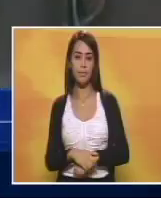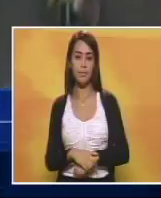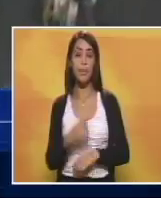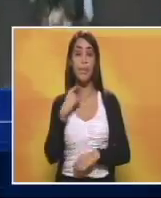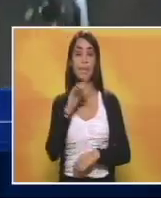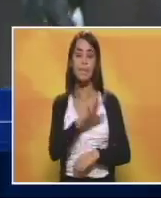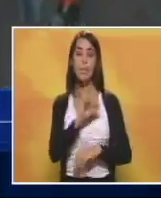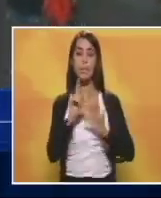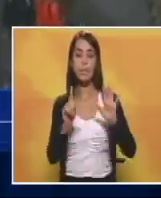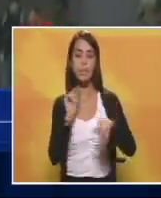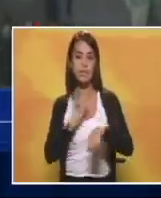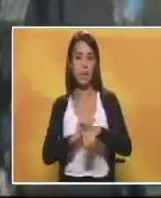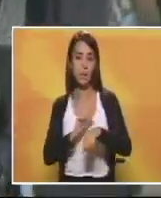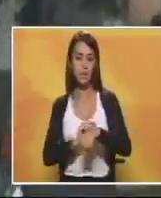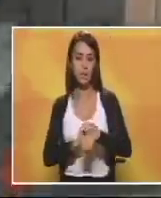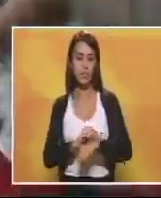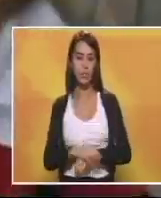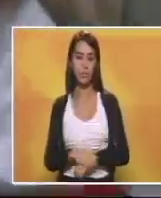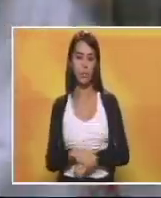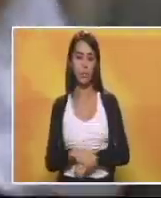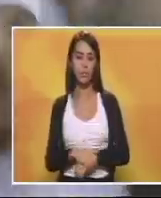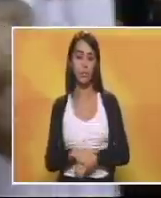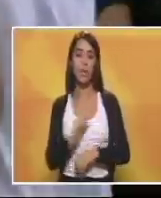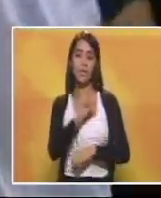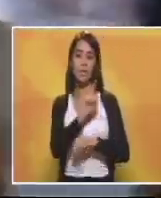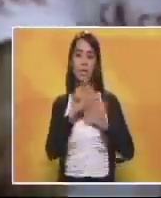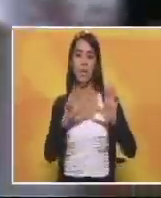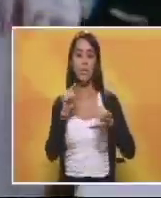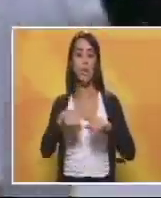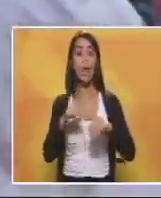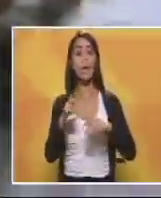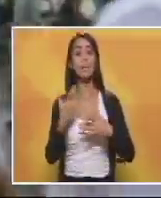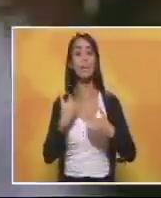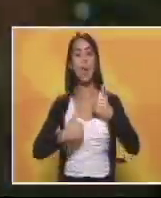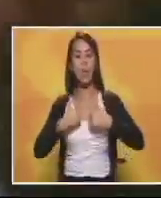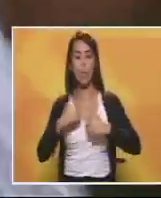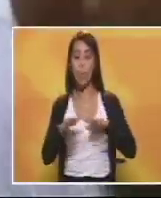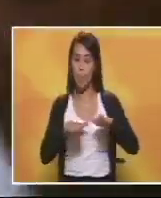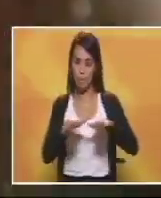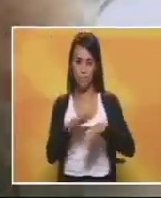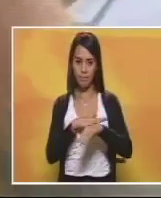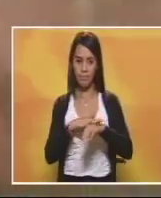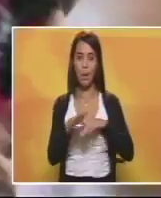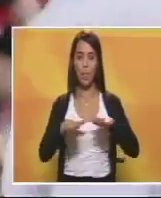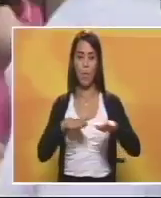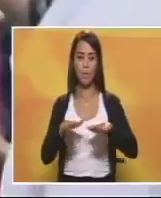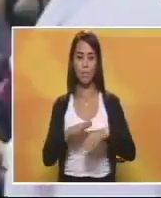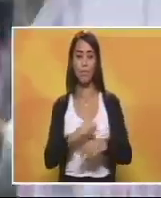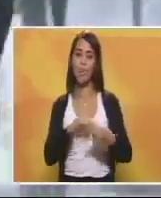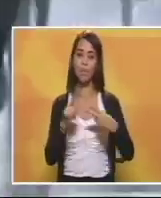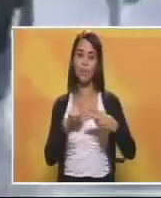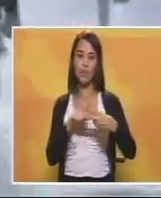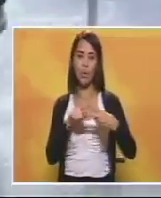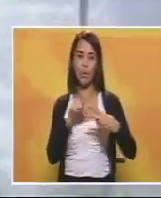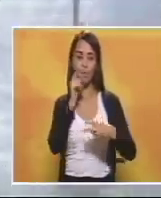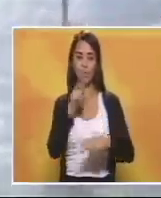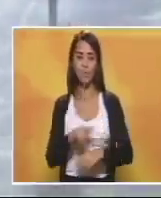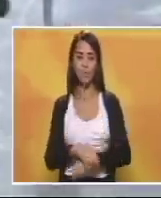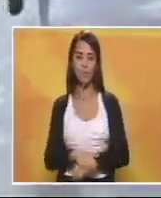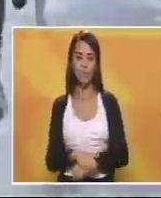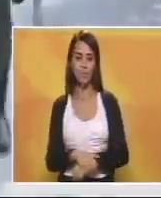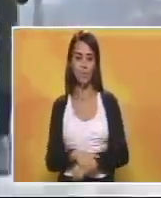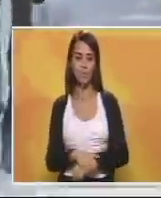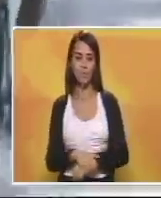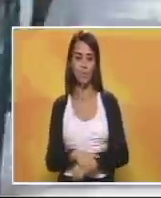a 56 segundos la etapa 18 se correrá este jueves entre había de grasso y prato nevoso